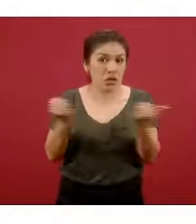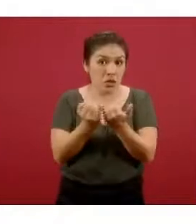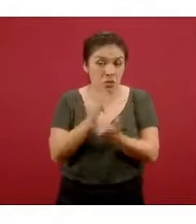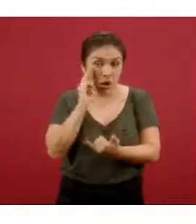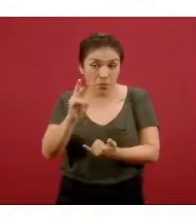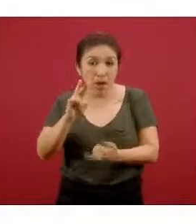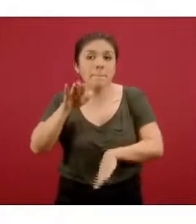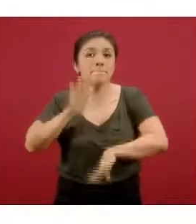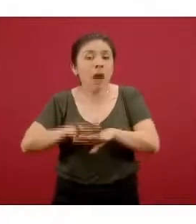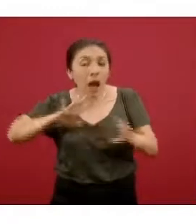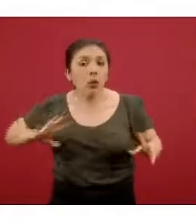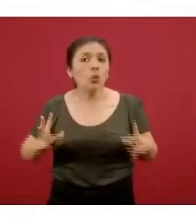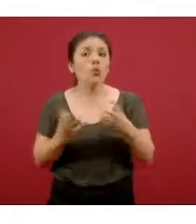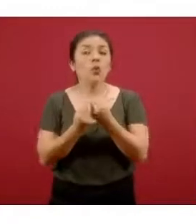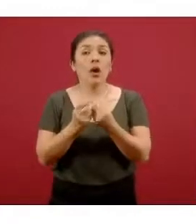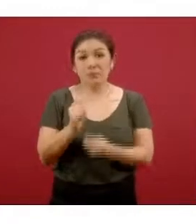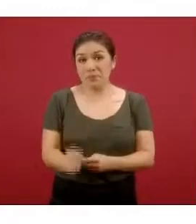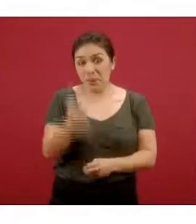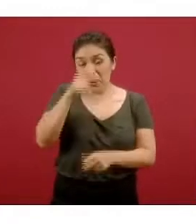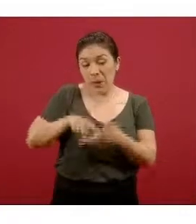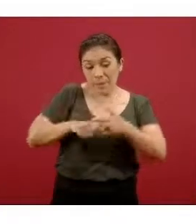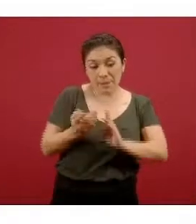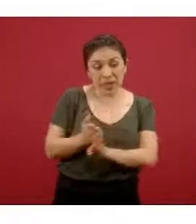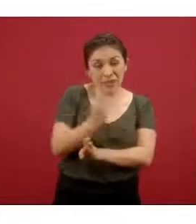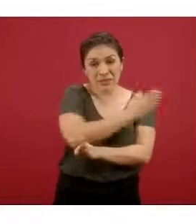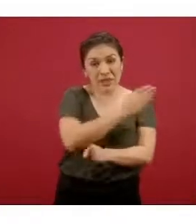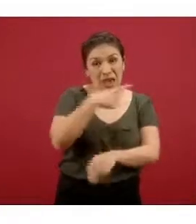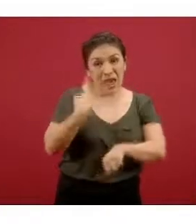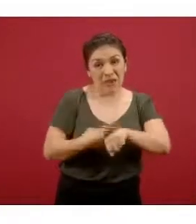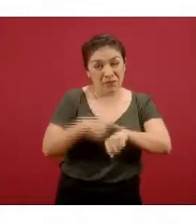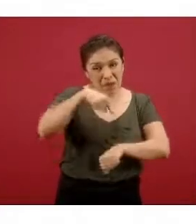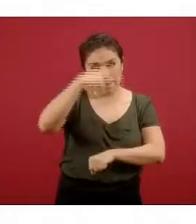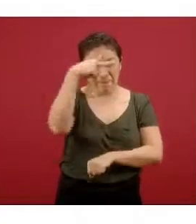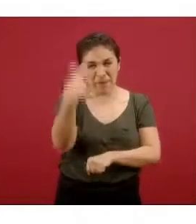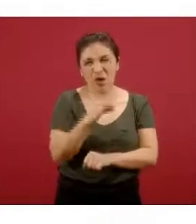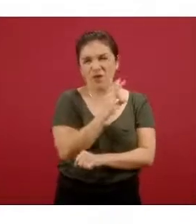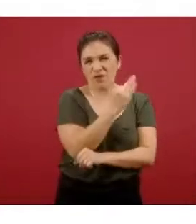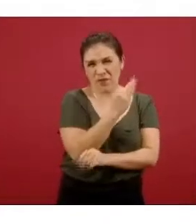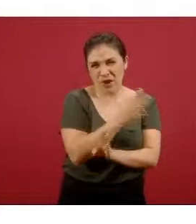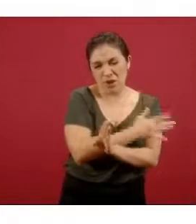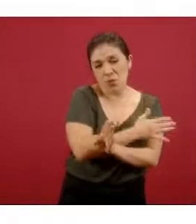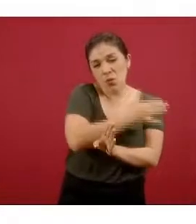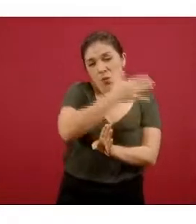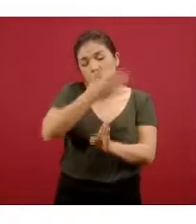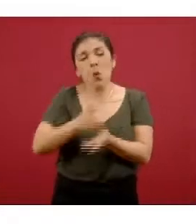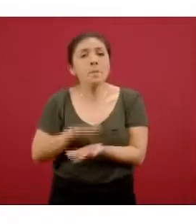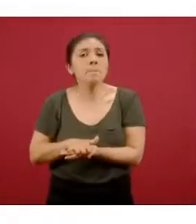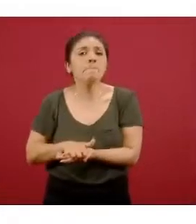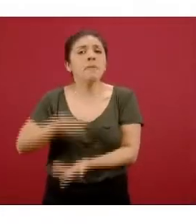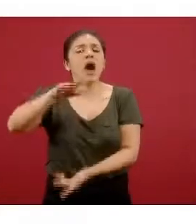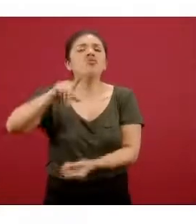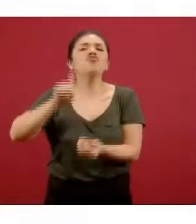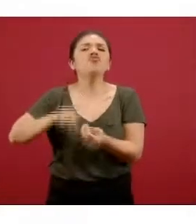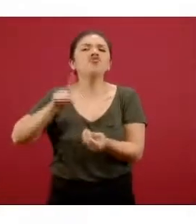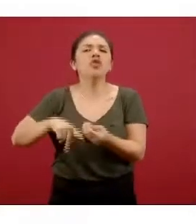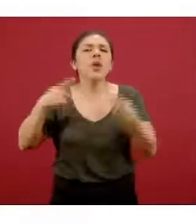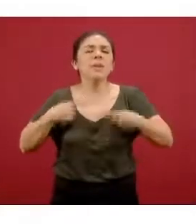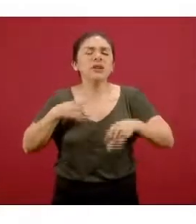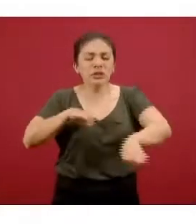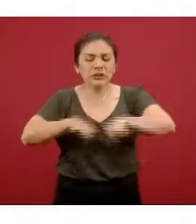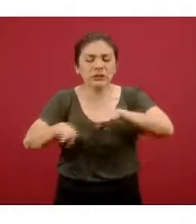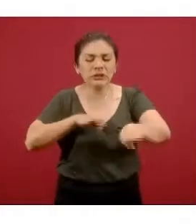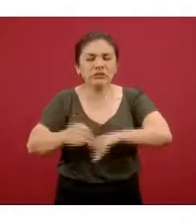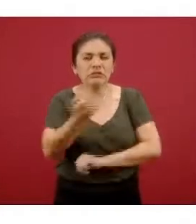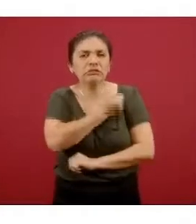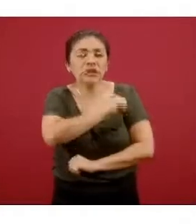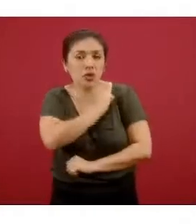se acumulan desde que iniciamos con la epidemia en México la mayoría de los profesionales de la salud que